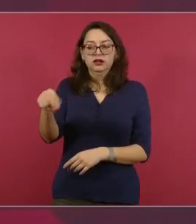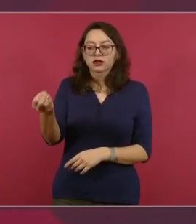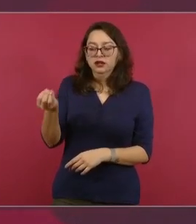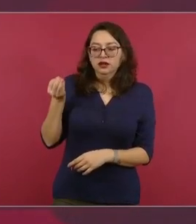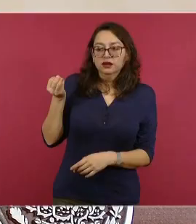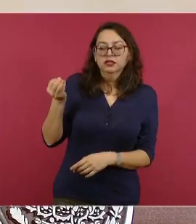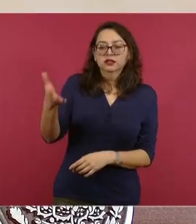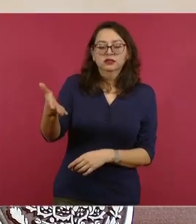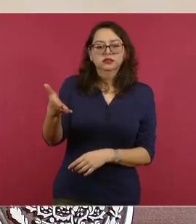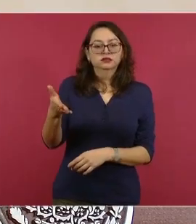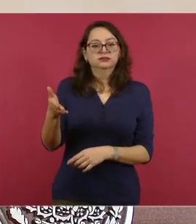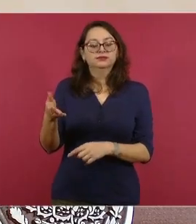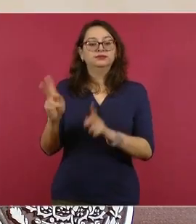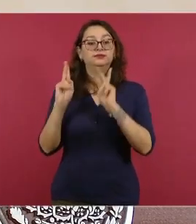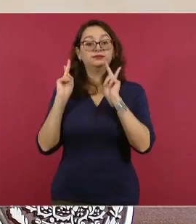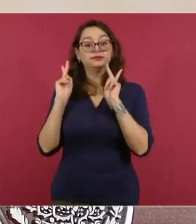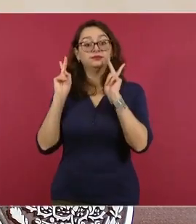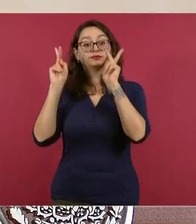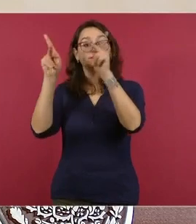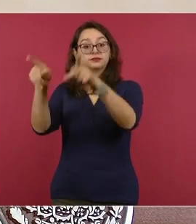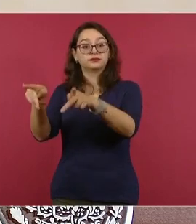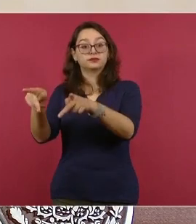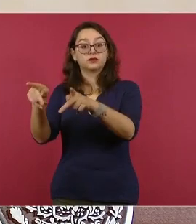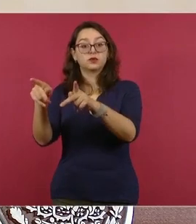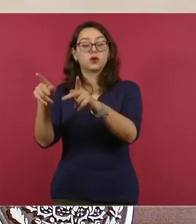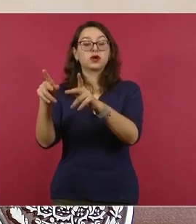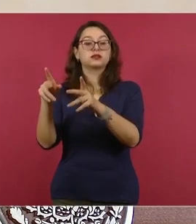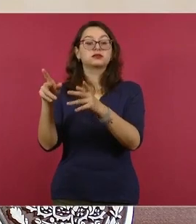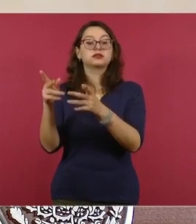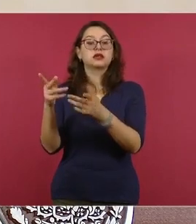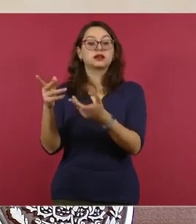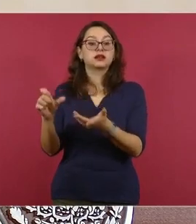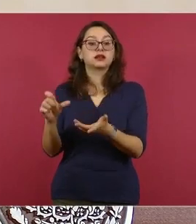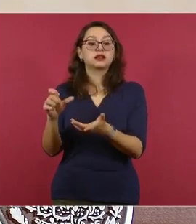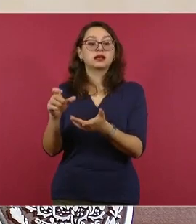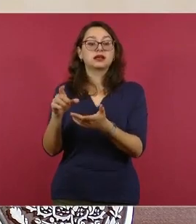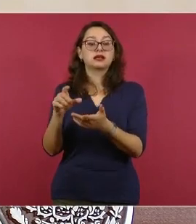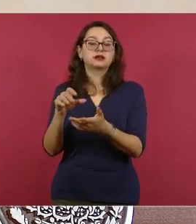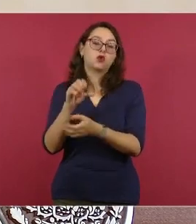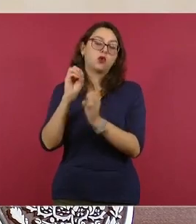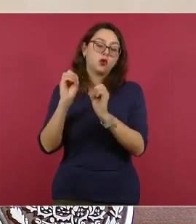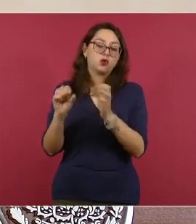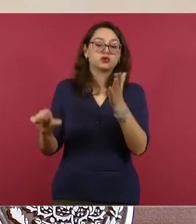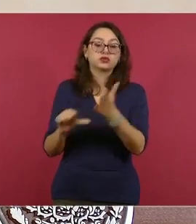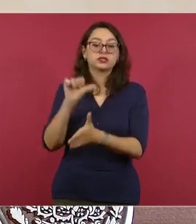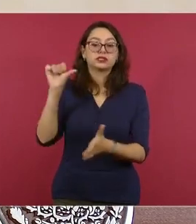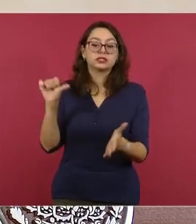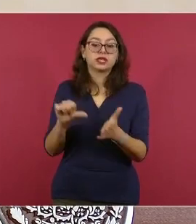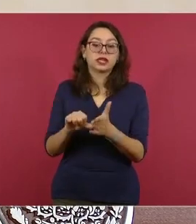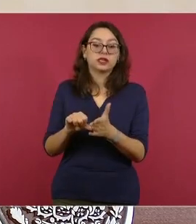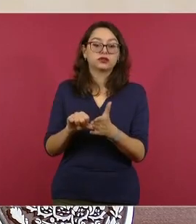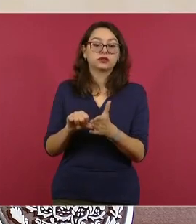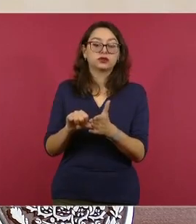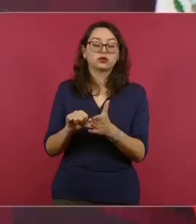el puente o el centro de desarrollo